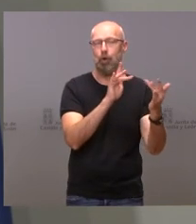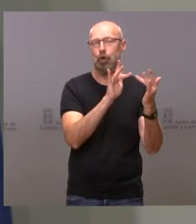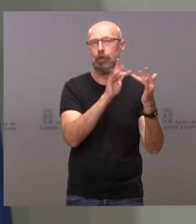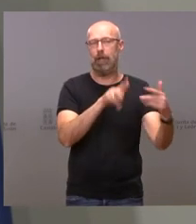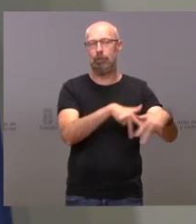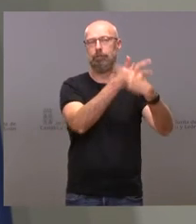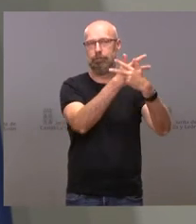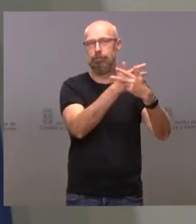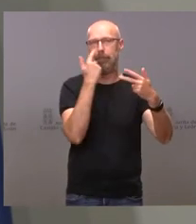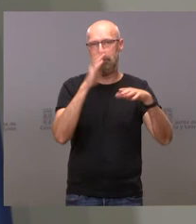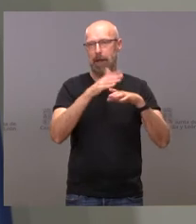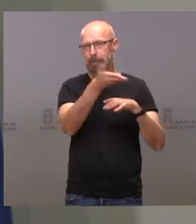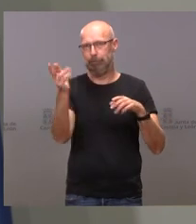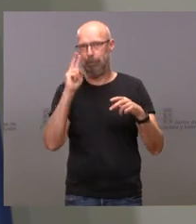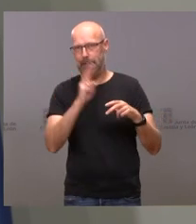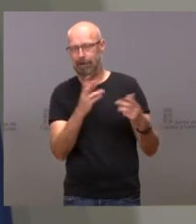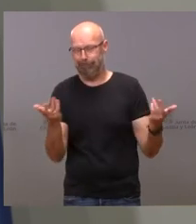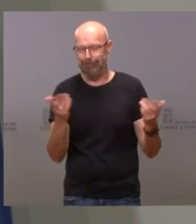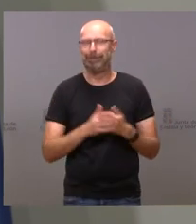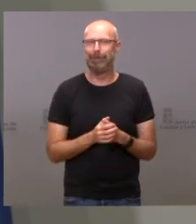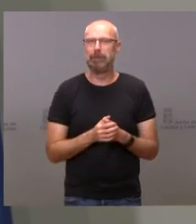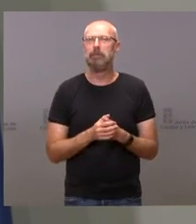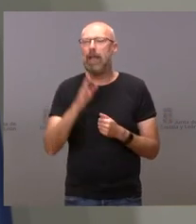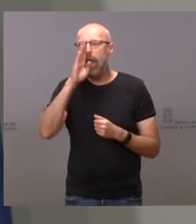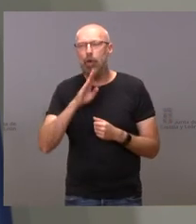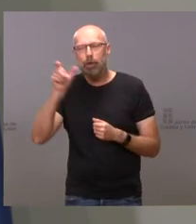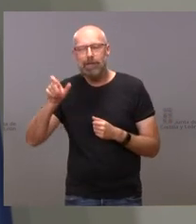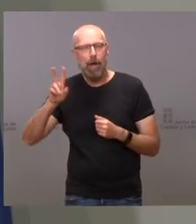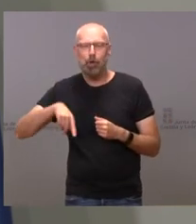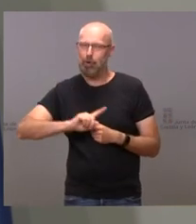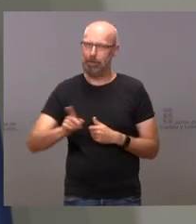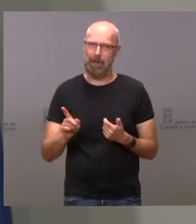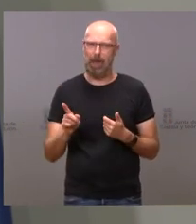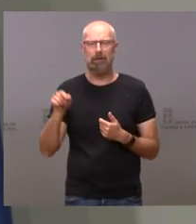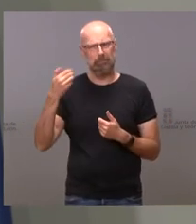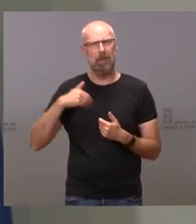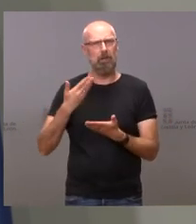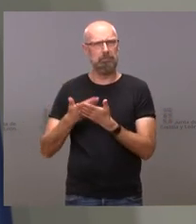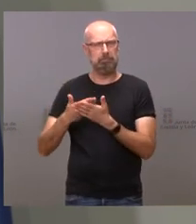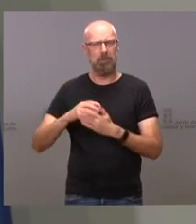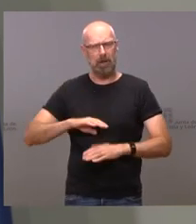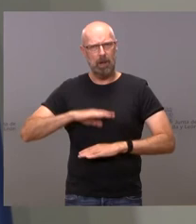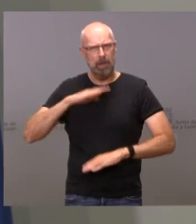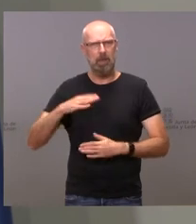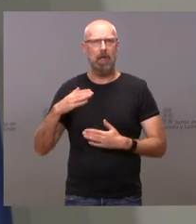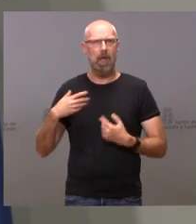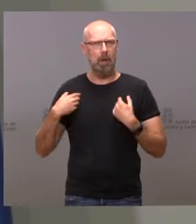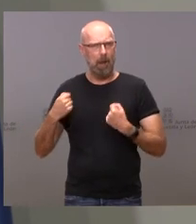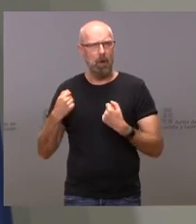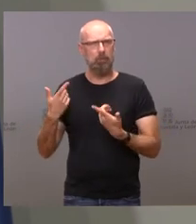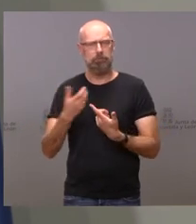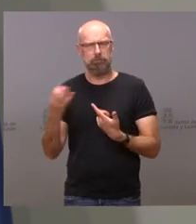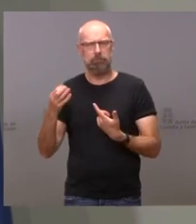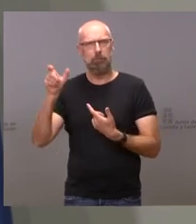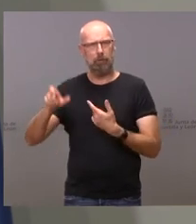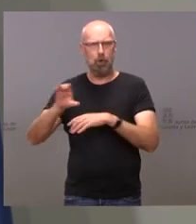escondida ni nada que se le parezca. Yo creo que si hay alguien que ha demostrado capacidad, valor, es la consejera. Yo no